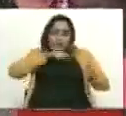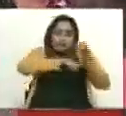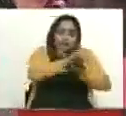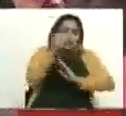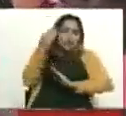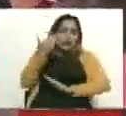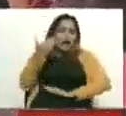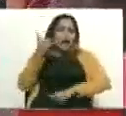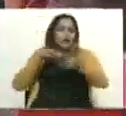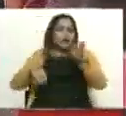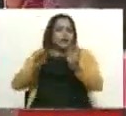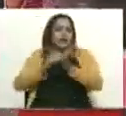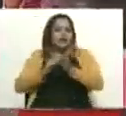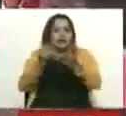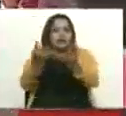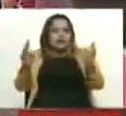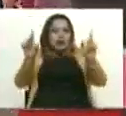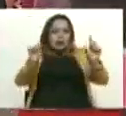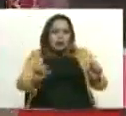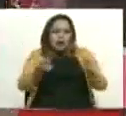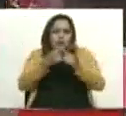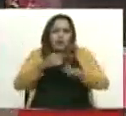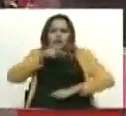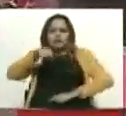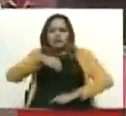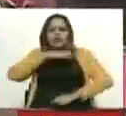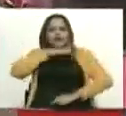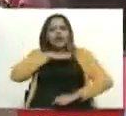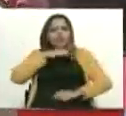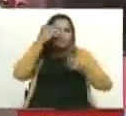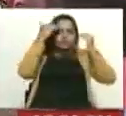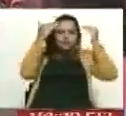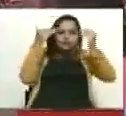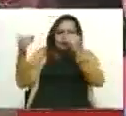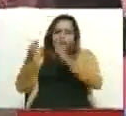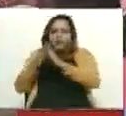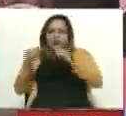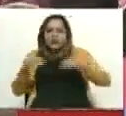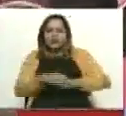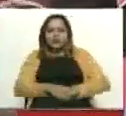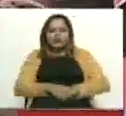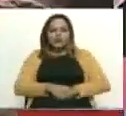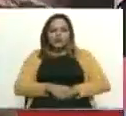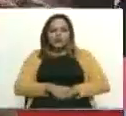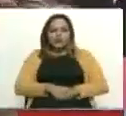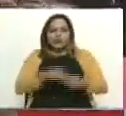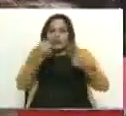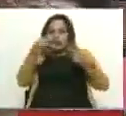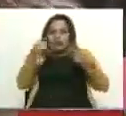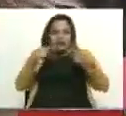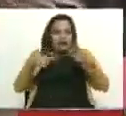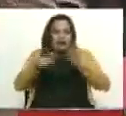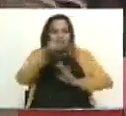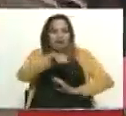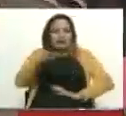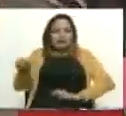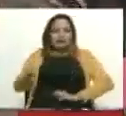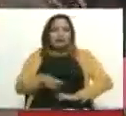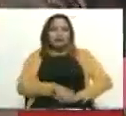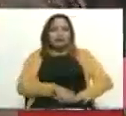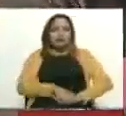haya quórum allá, pero aquí como que hay quórum. Los saludo a todas y a todos. A Juan Carlos, a María Rosa, a Carmen Serpa,